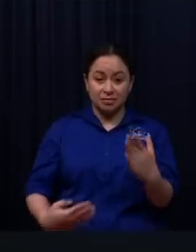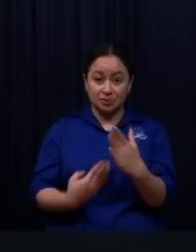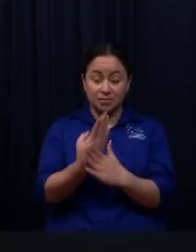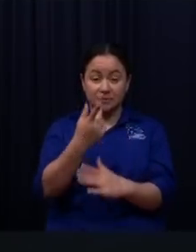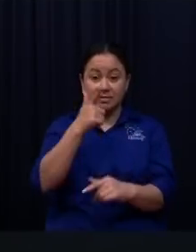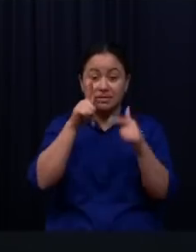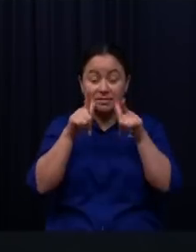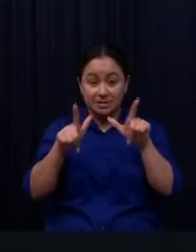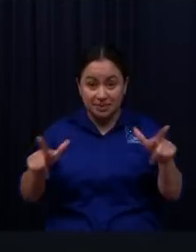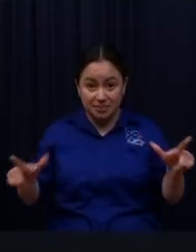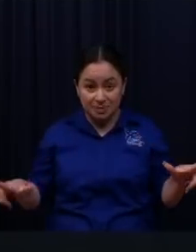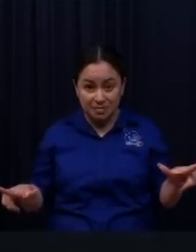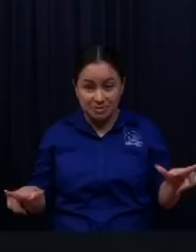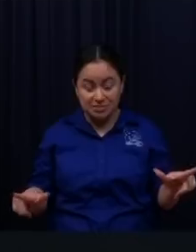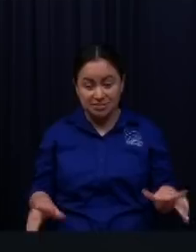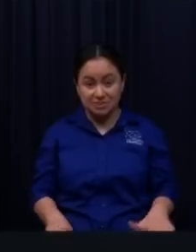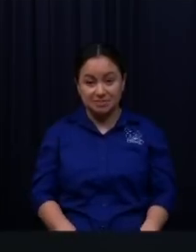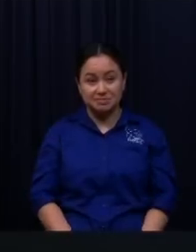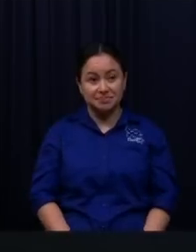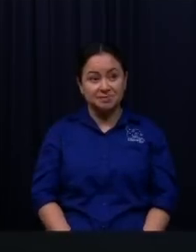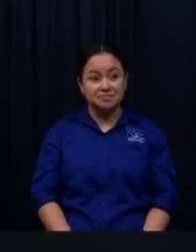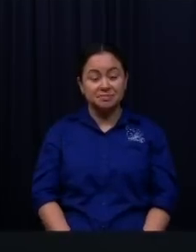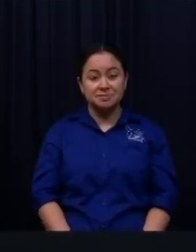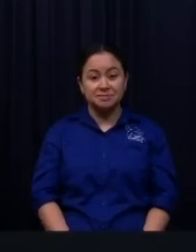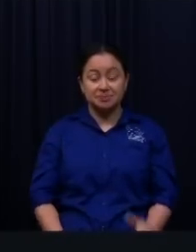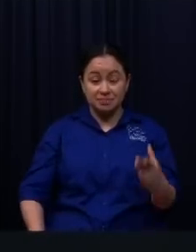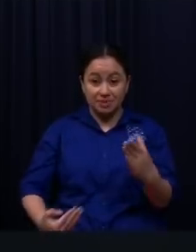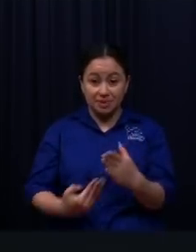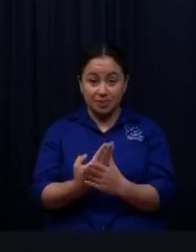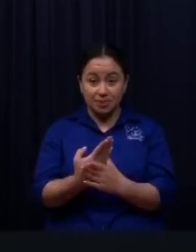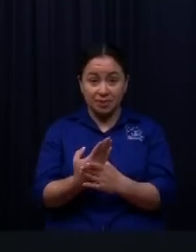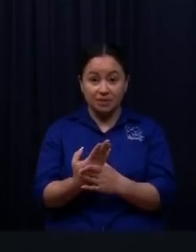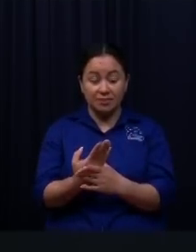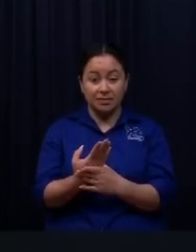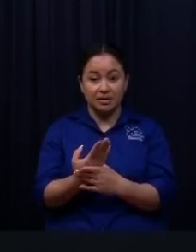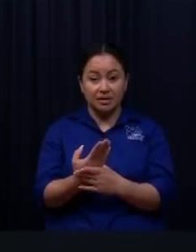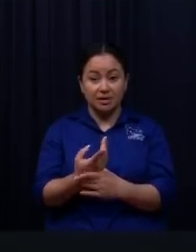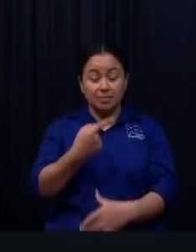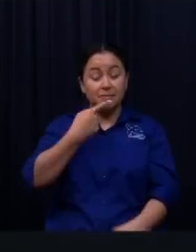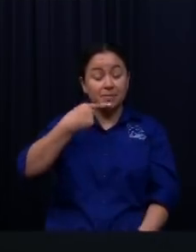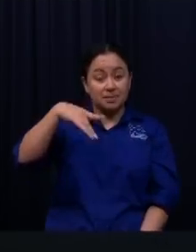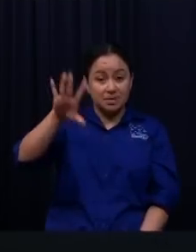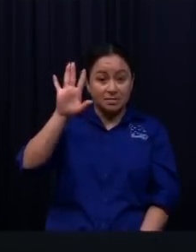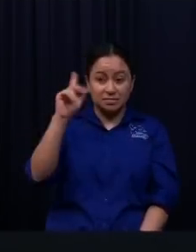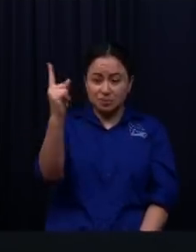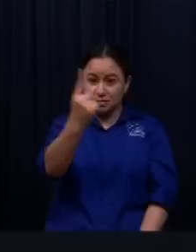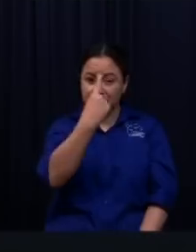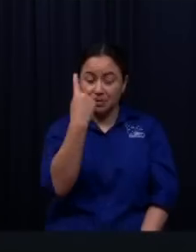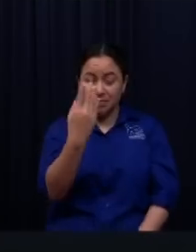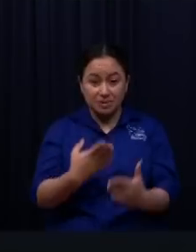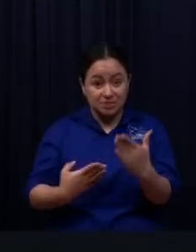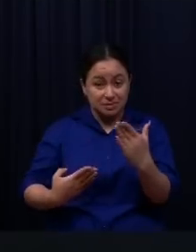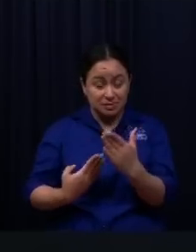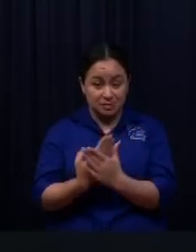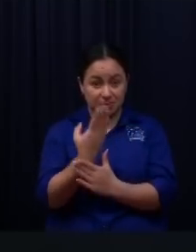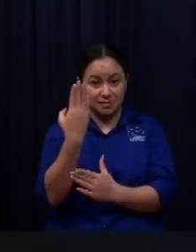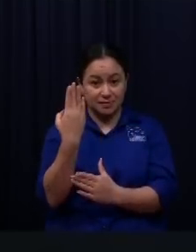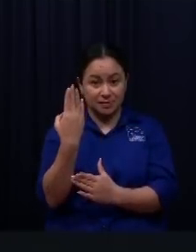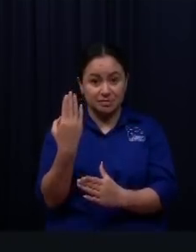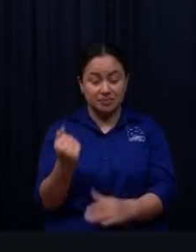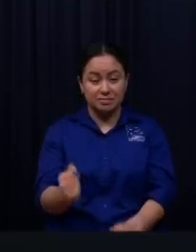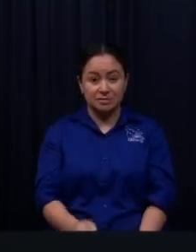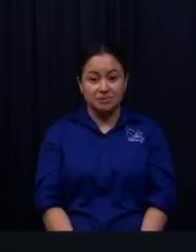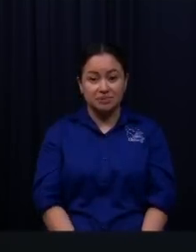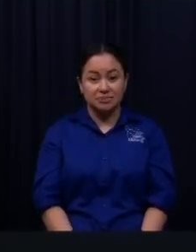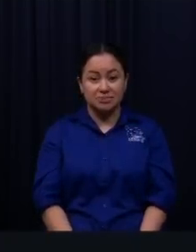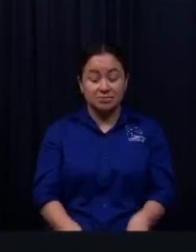una nueva tierra como promesa. Todo es nuevo, todo es nuevo. Entonces, los que se quedan atrasados